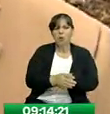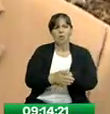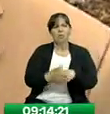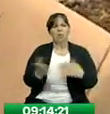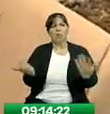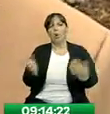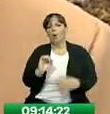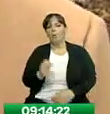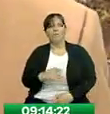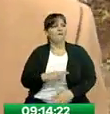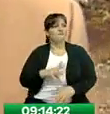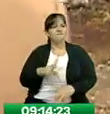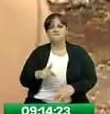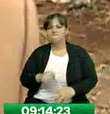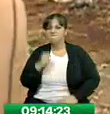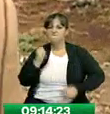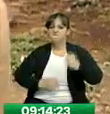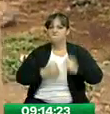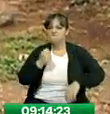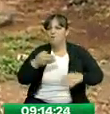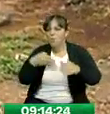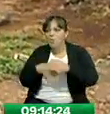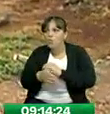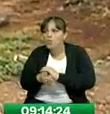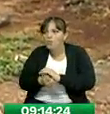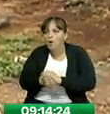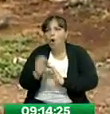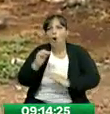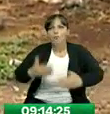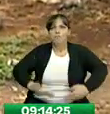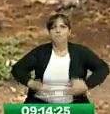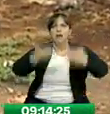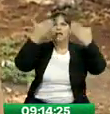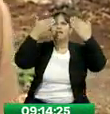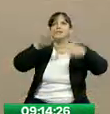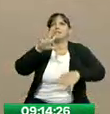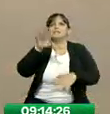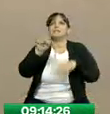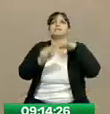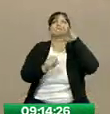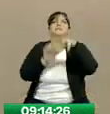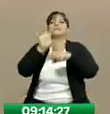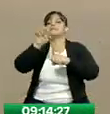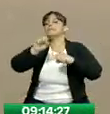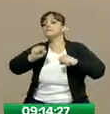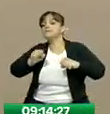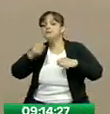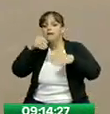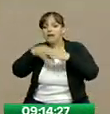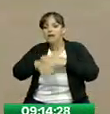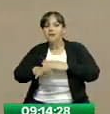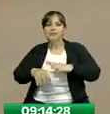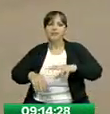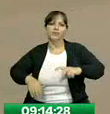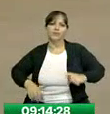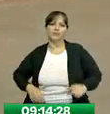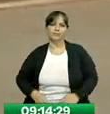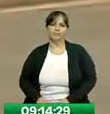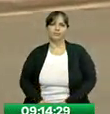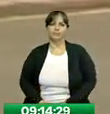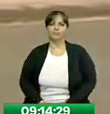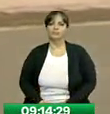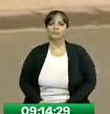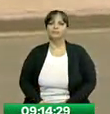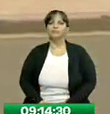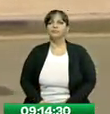delincuencia porque ya están empezando a meterse por los patios vecinos los delincuentes por ahora funcionarios municipales los están limpiando y